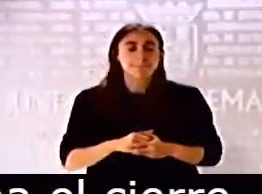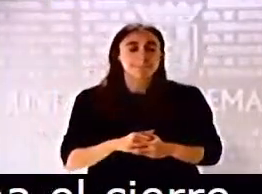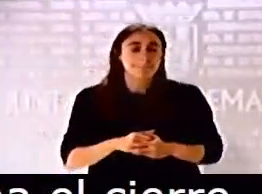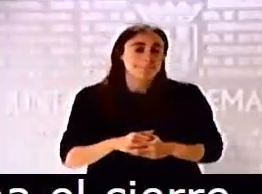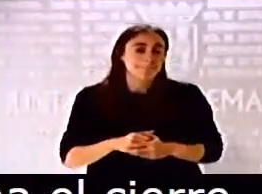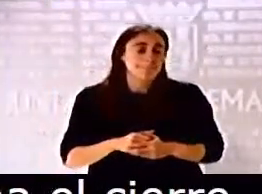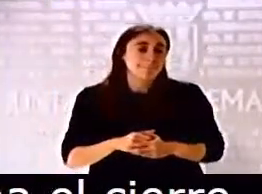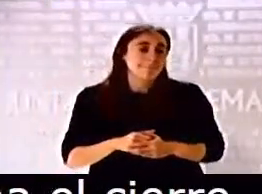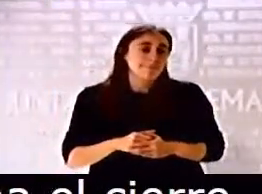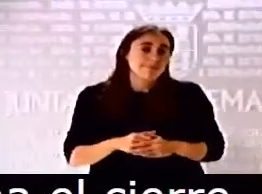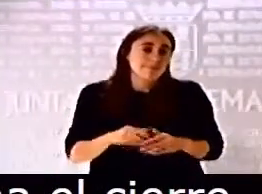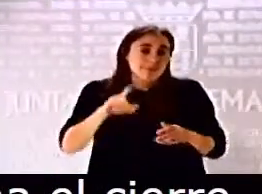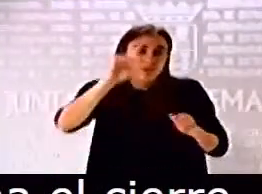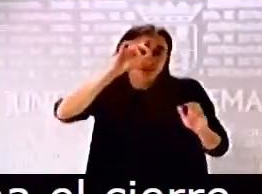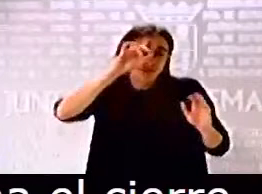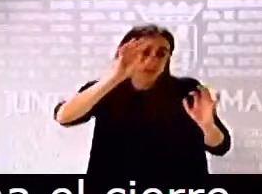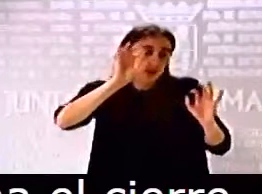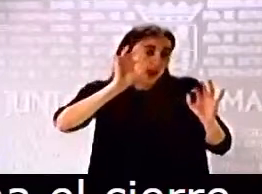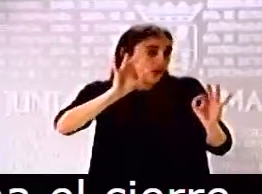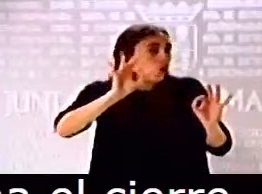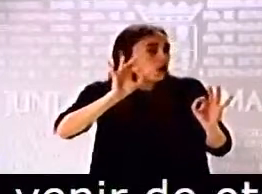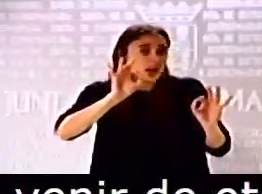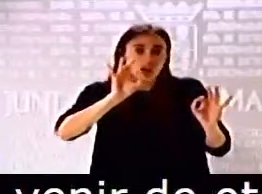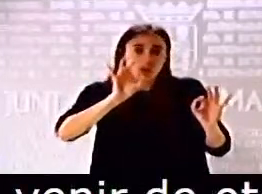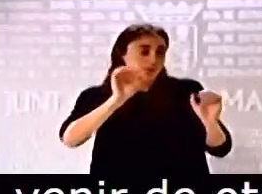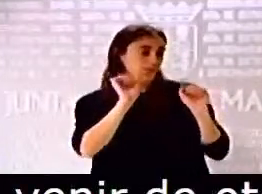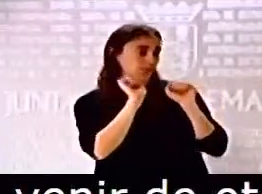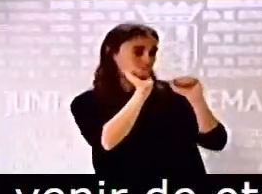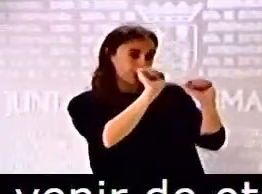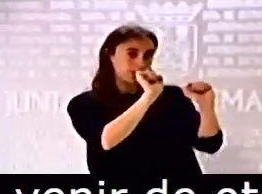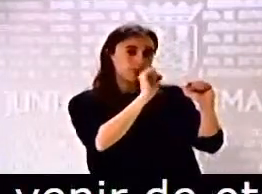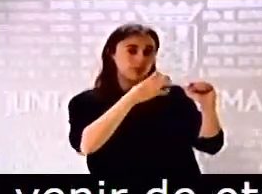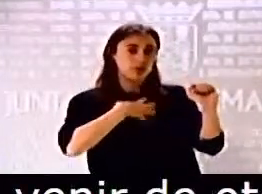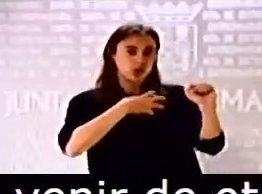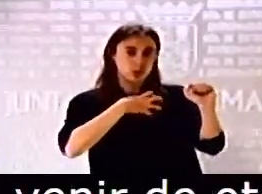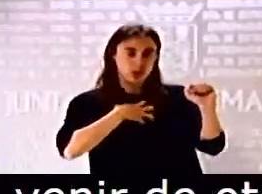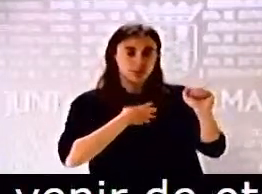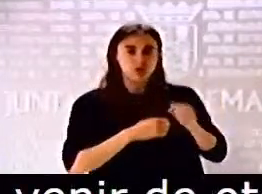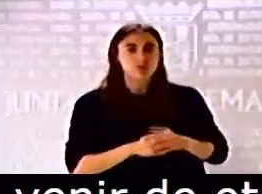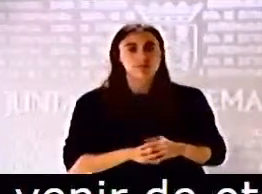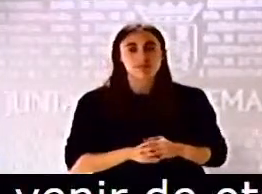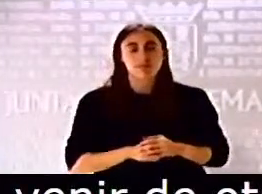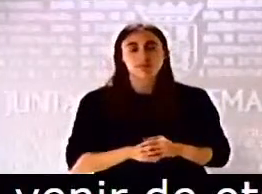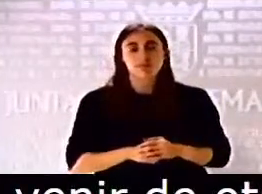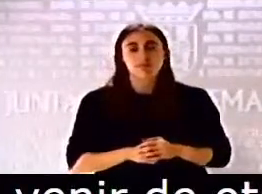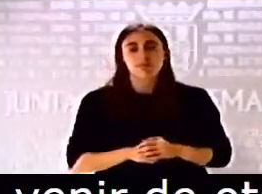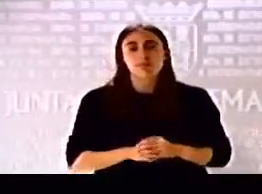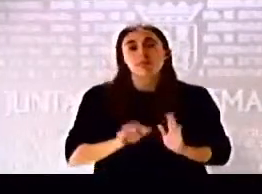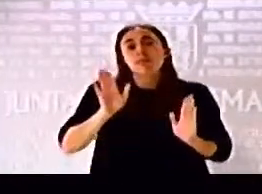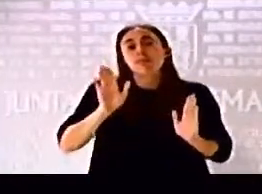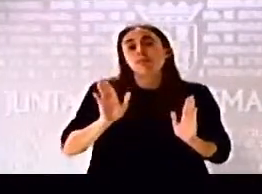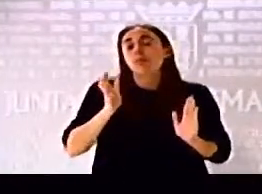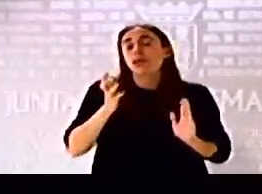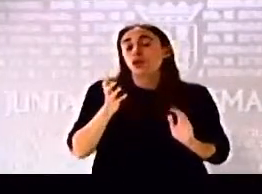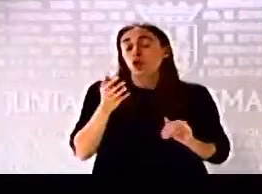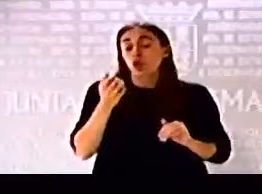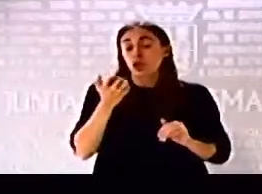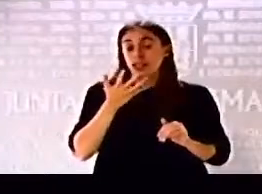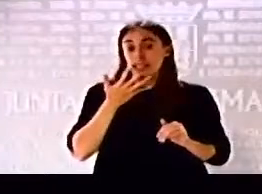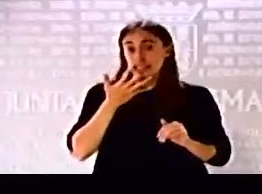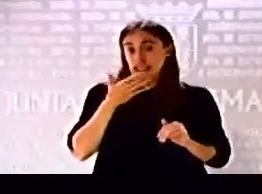pues evidentemente no podemos impedirlo. En cualquier caso, si las cifras de